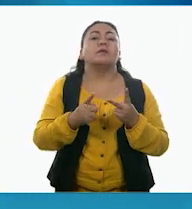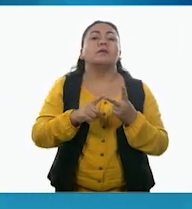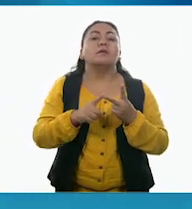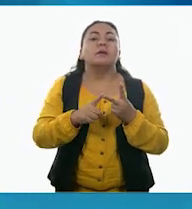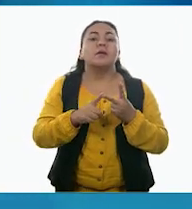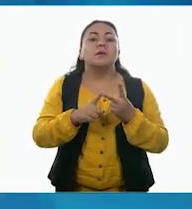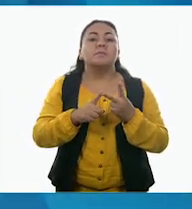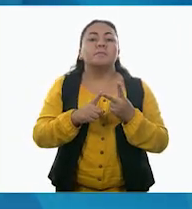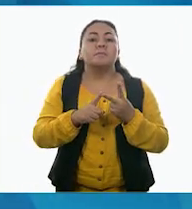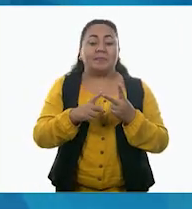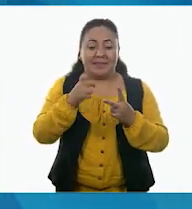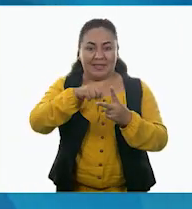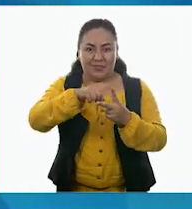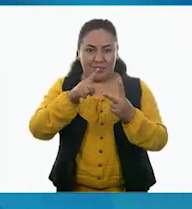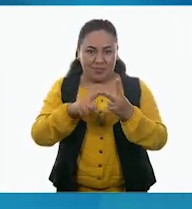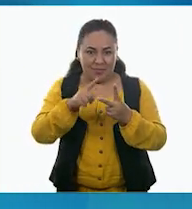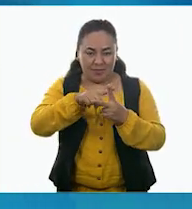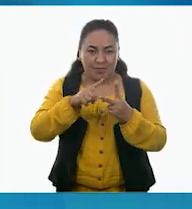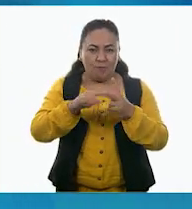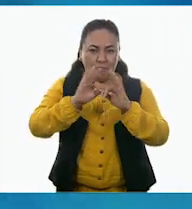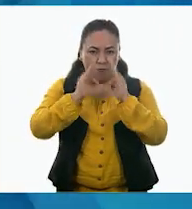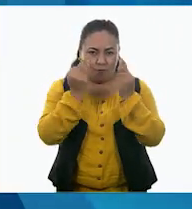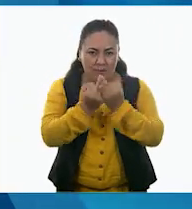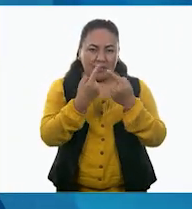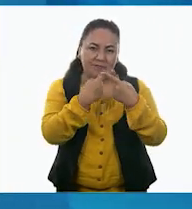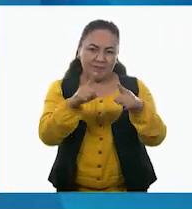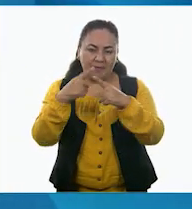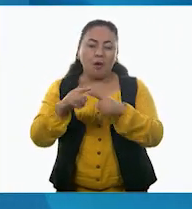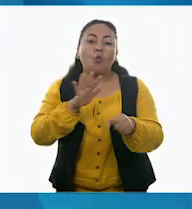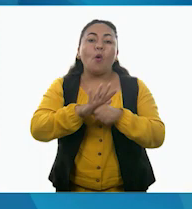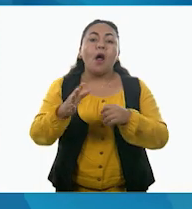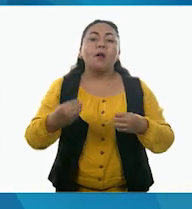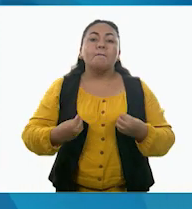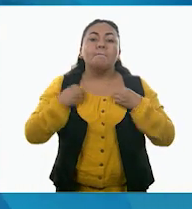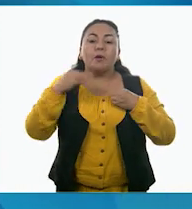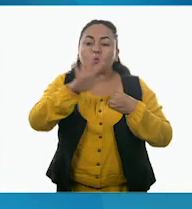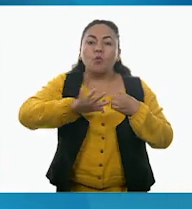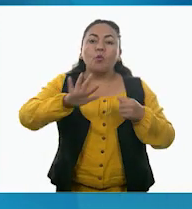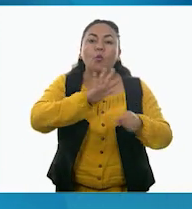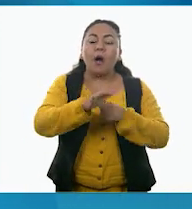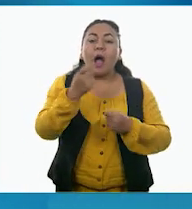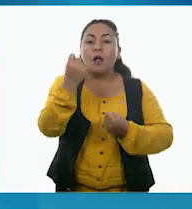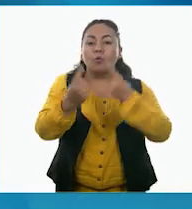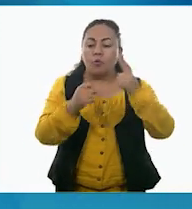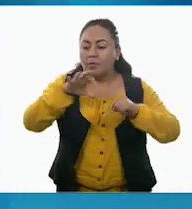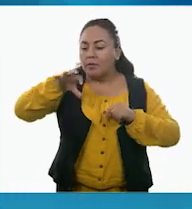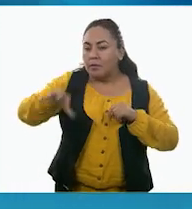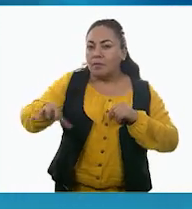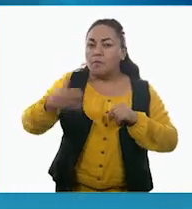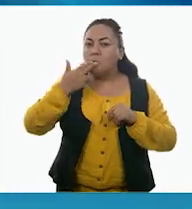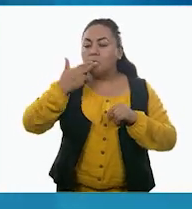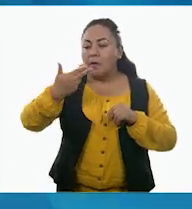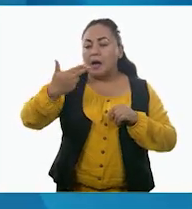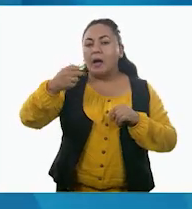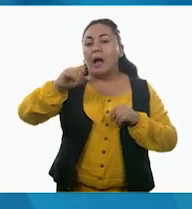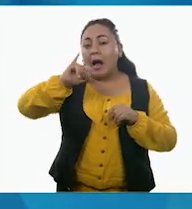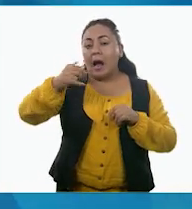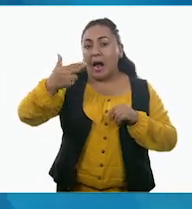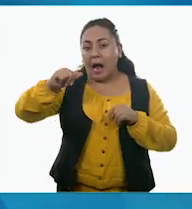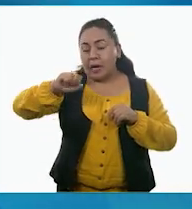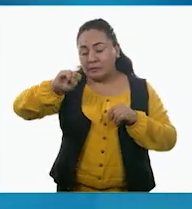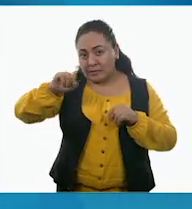y bueno, estas dos formas pues es porque dependiendo del lugar, en algunas regiones prefieres utilizar Hashia y en